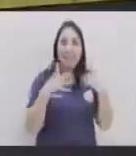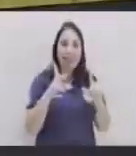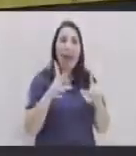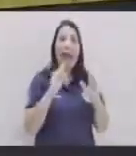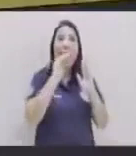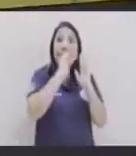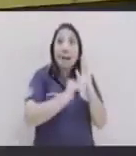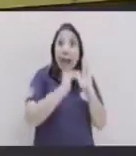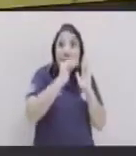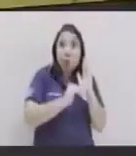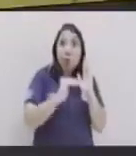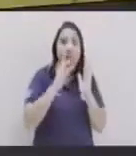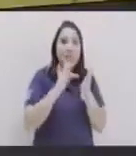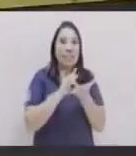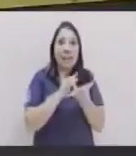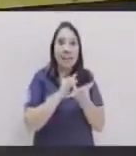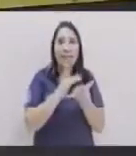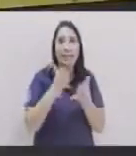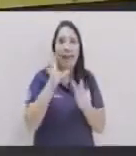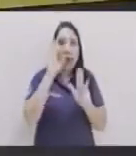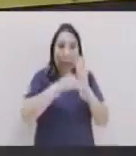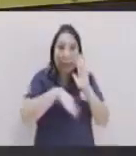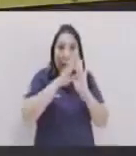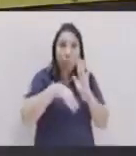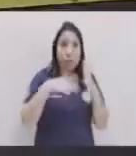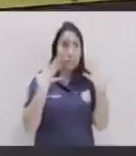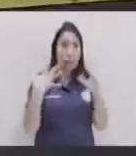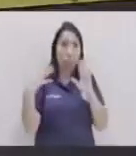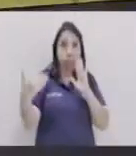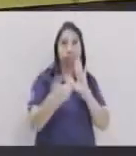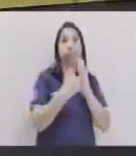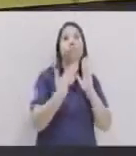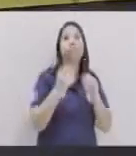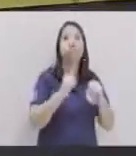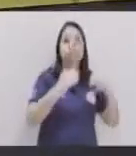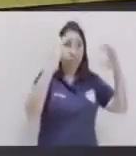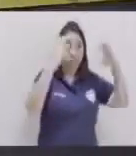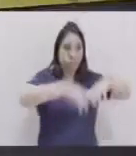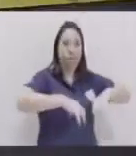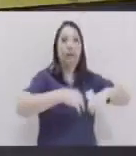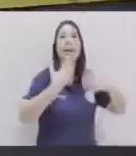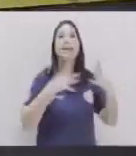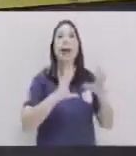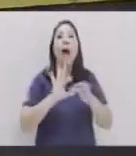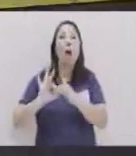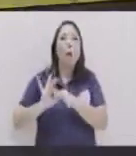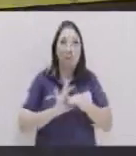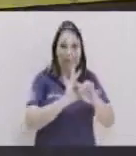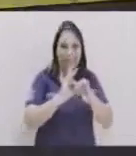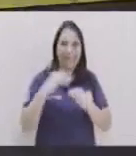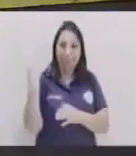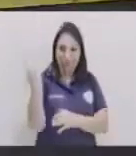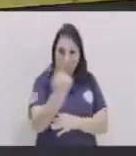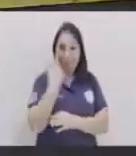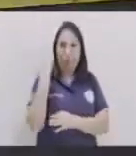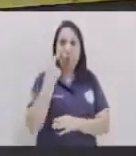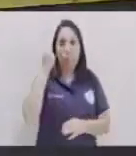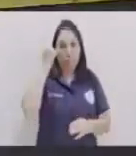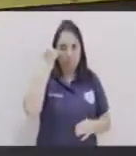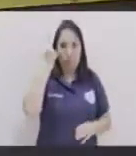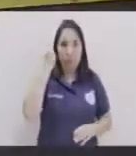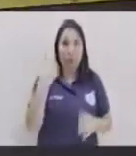mitigar, reducir cualquier riesgo, y en el momento en que ocurra algún evento o algún desastre,